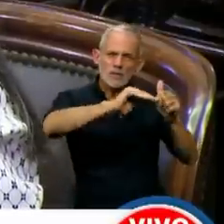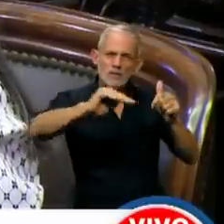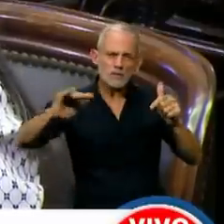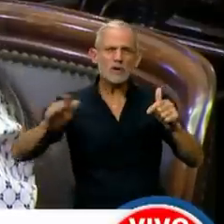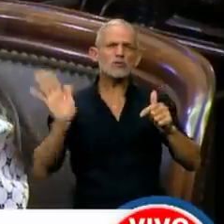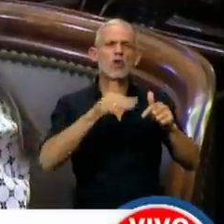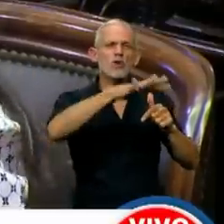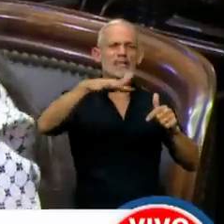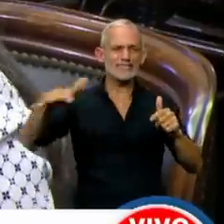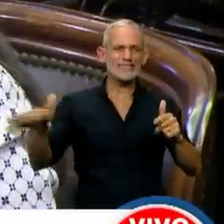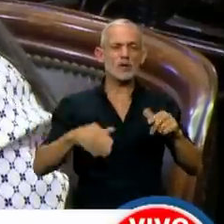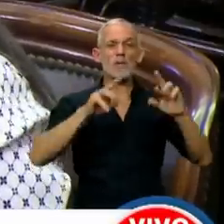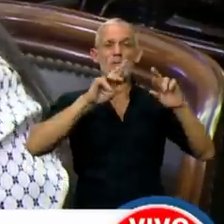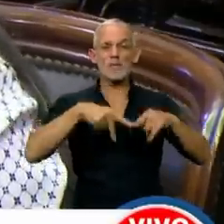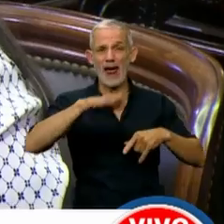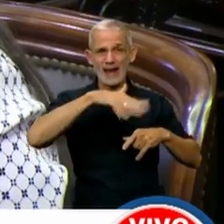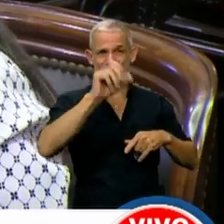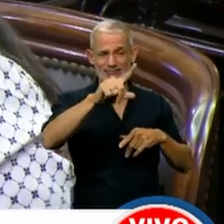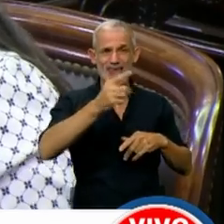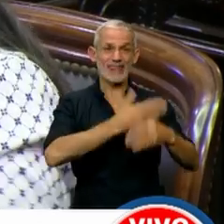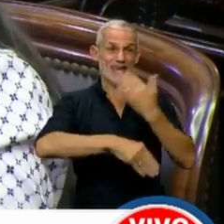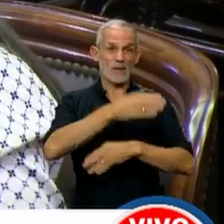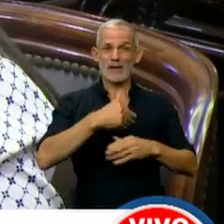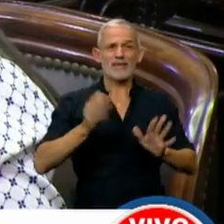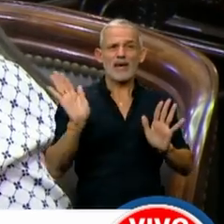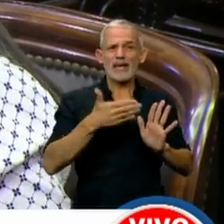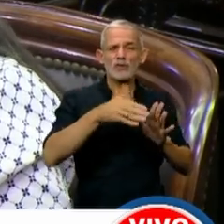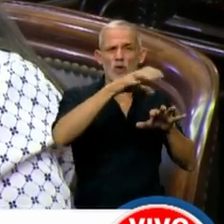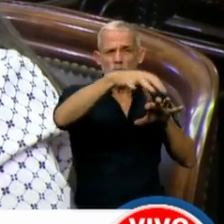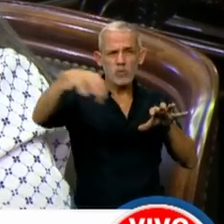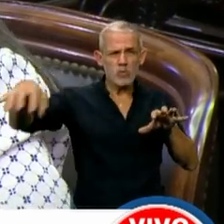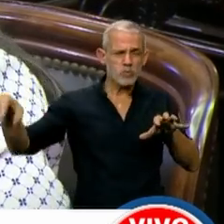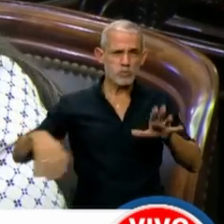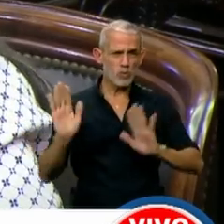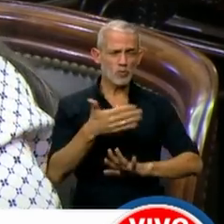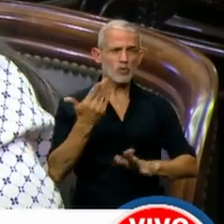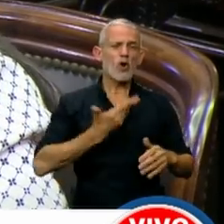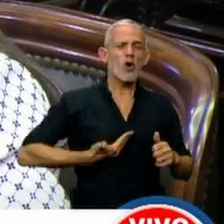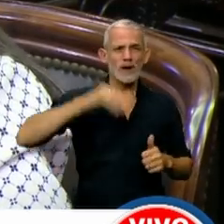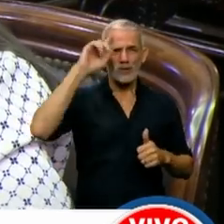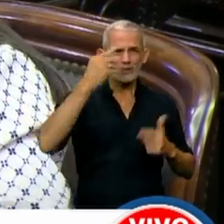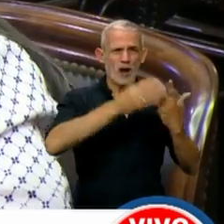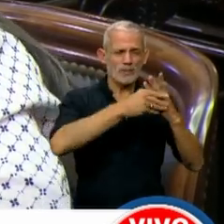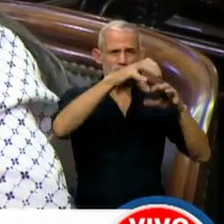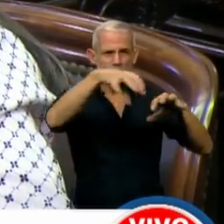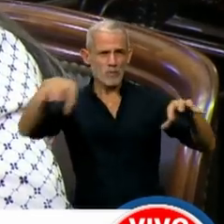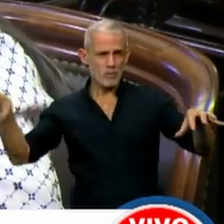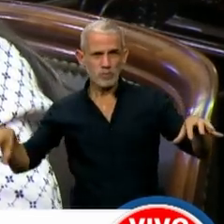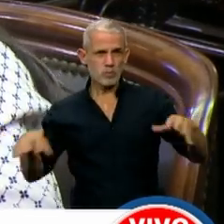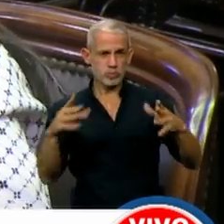de la política de discapacidad en todos los órganos del gobierno nacional